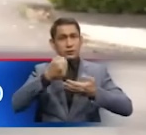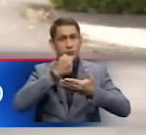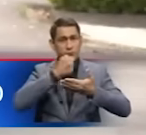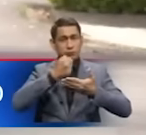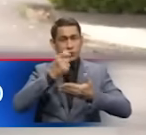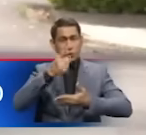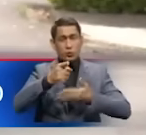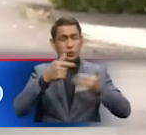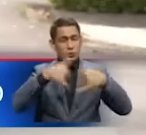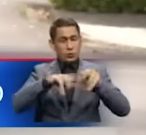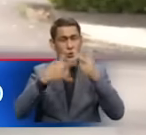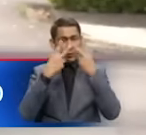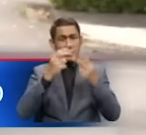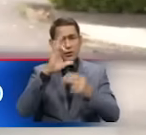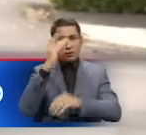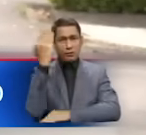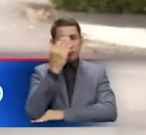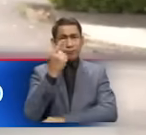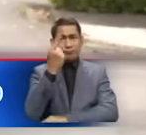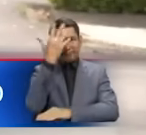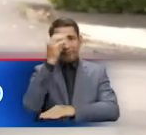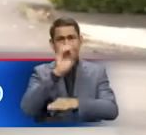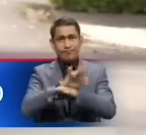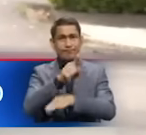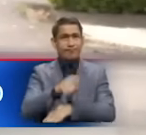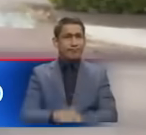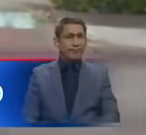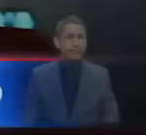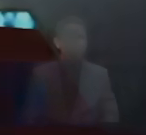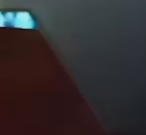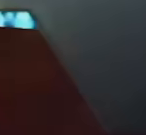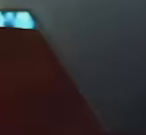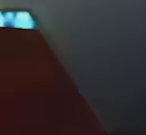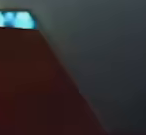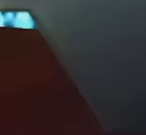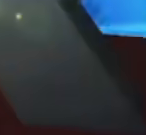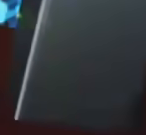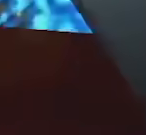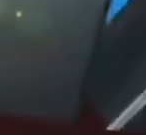la señal de TC Televisión. Buenas tardes.